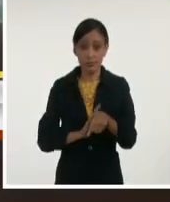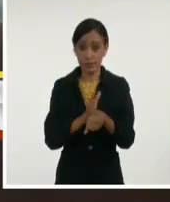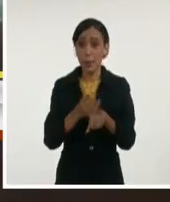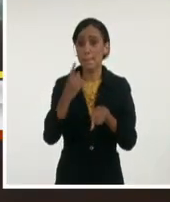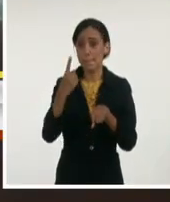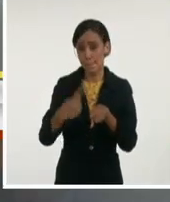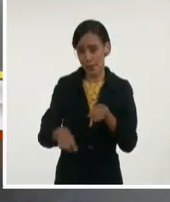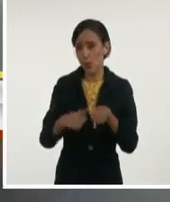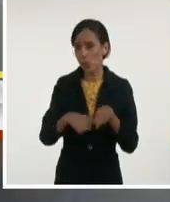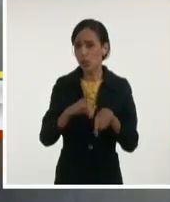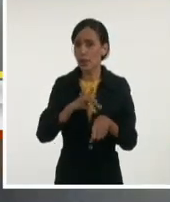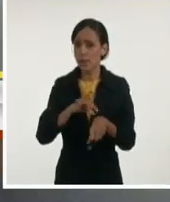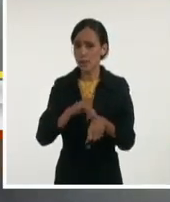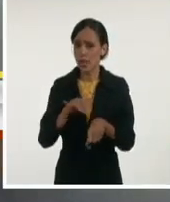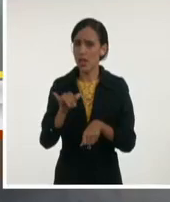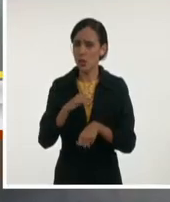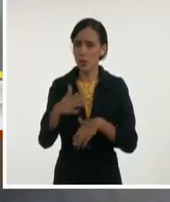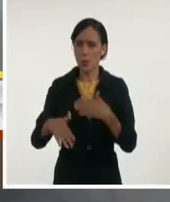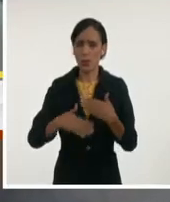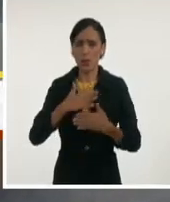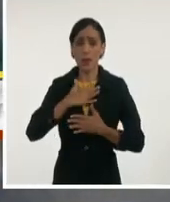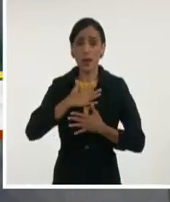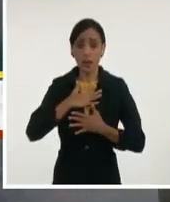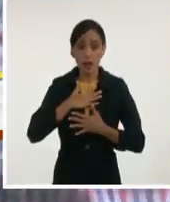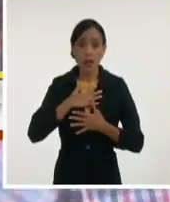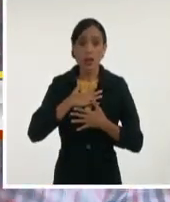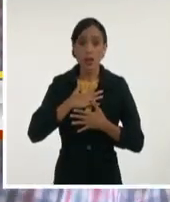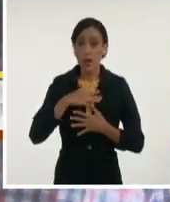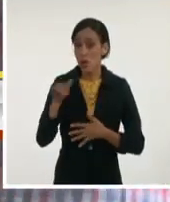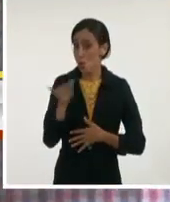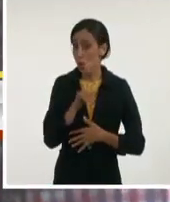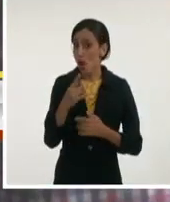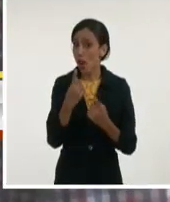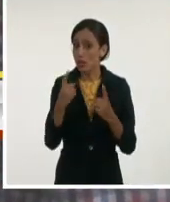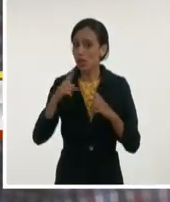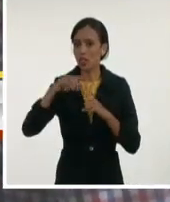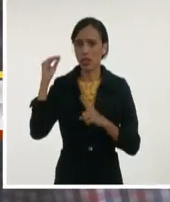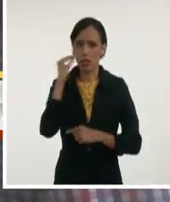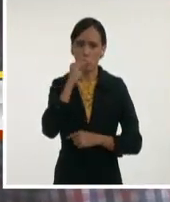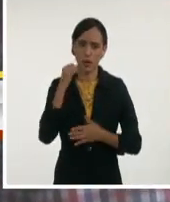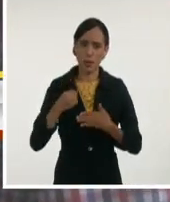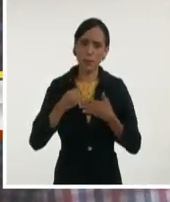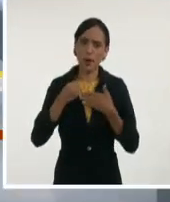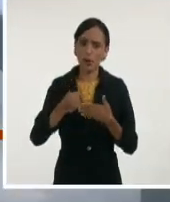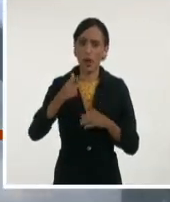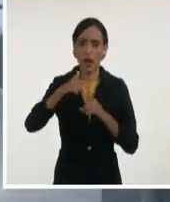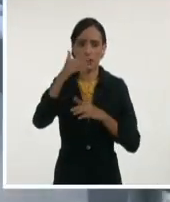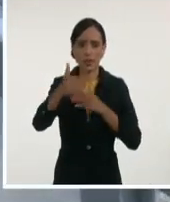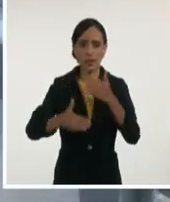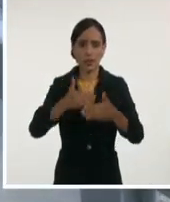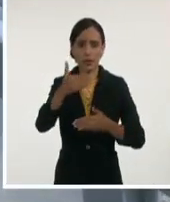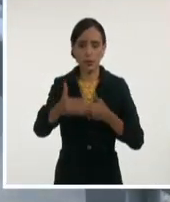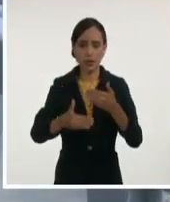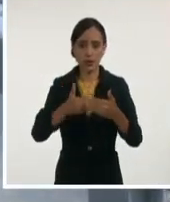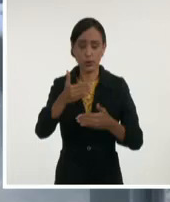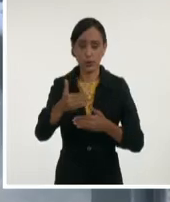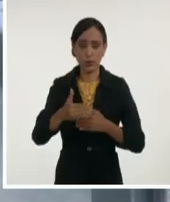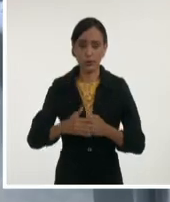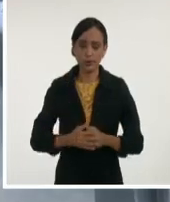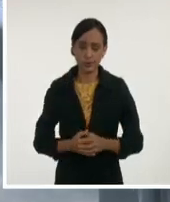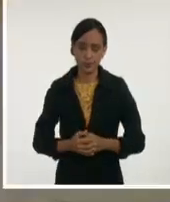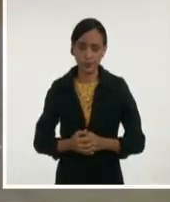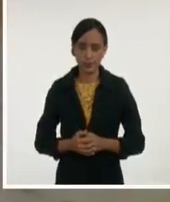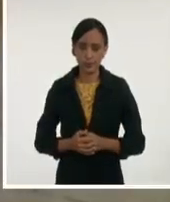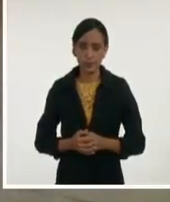sufren infecciones respiratorias agudas y que necesitan de las mismas tecnologías para su tratamiento. Estos últimos con posibilidades